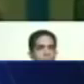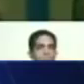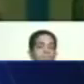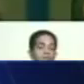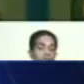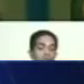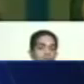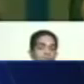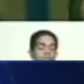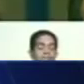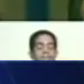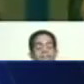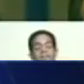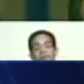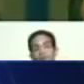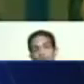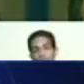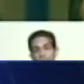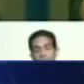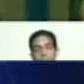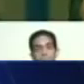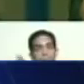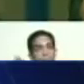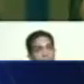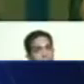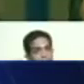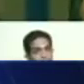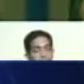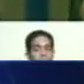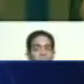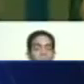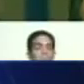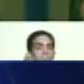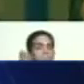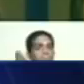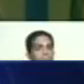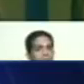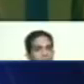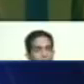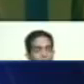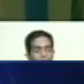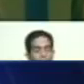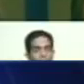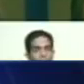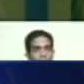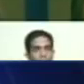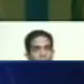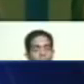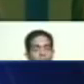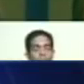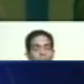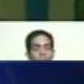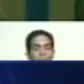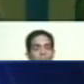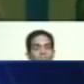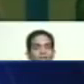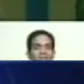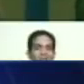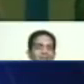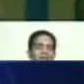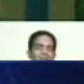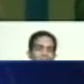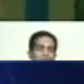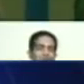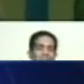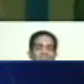y muy responsablemente le estamos solicitando, señor presidente, de que la reconversión monetaria se prorrogue